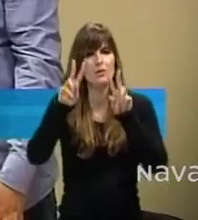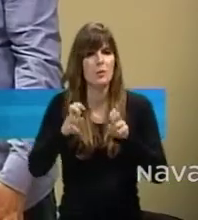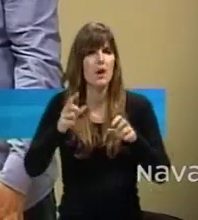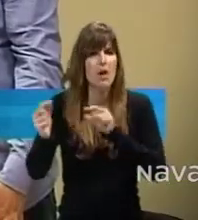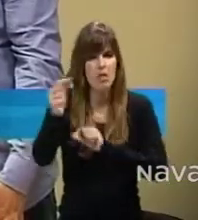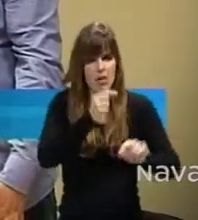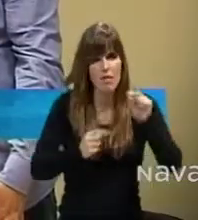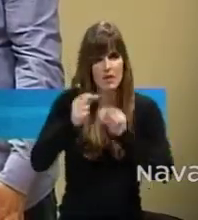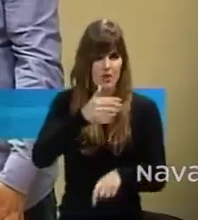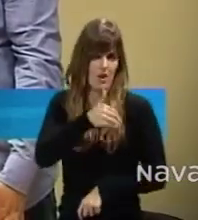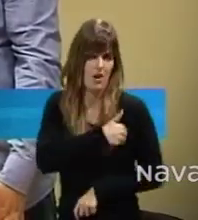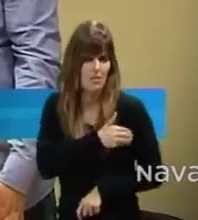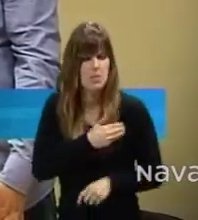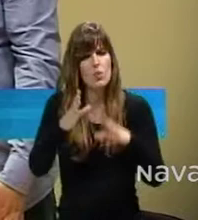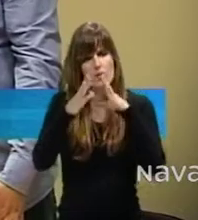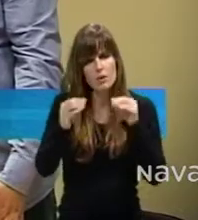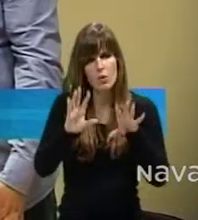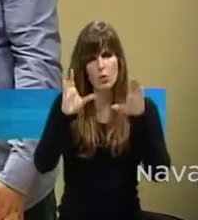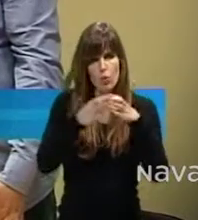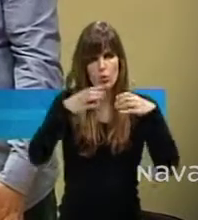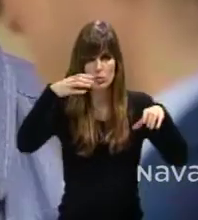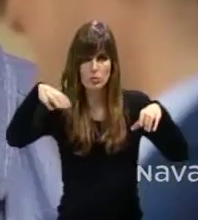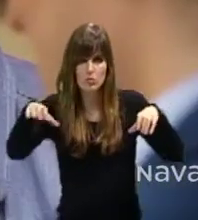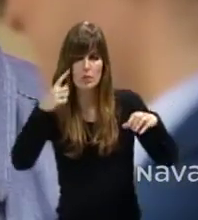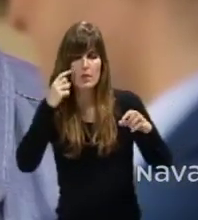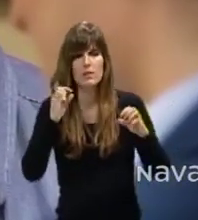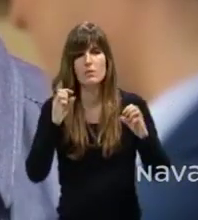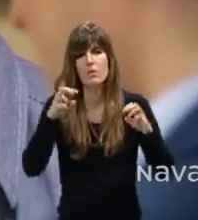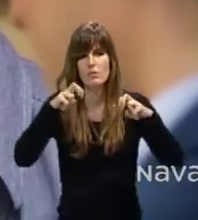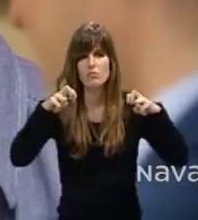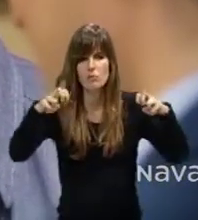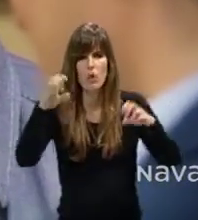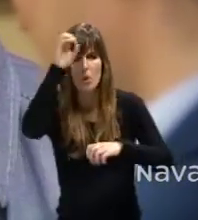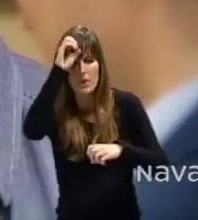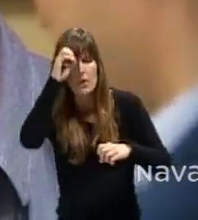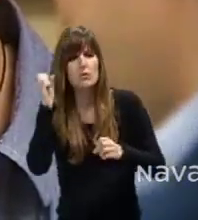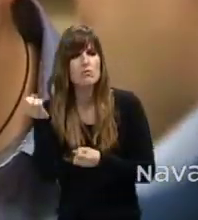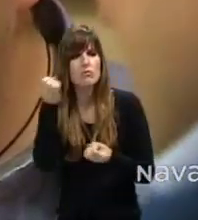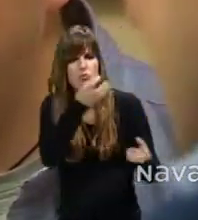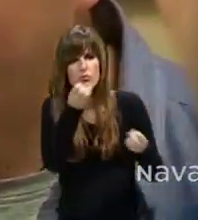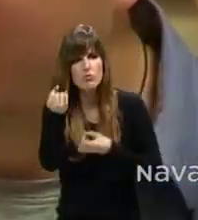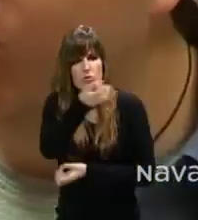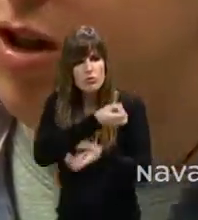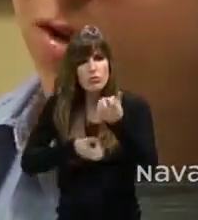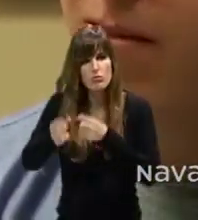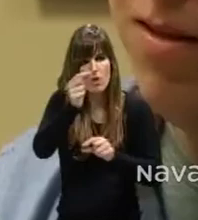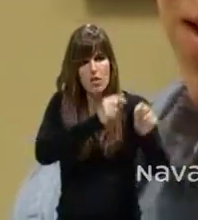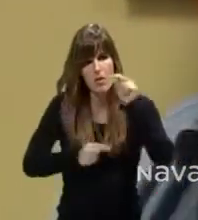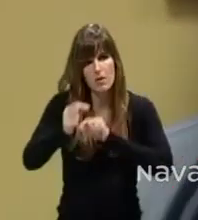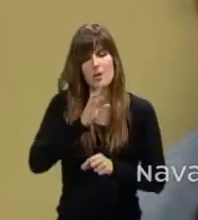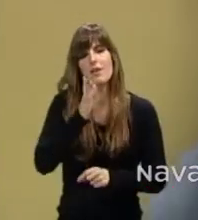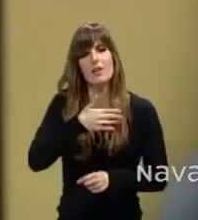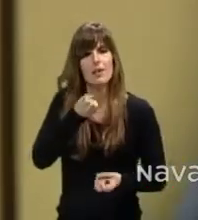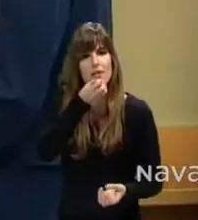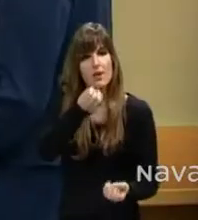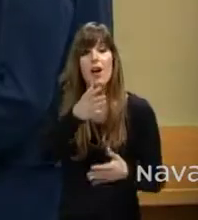debate académico y universitario pues considero que lo tenemos que exportar, sacar fuera de nosotros y hacerlo conocido al resto de la gente. Actualmente trabajo como